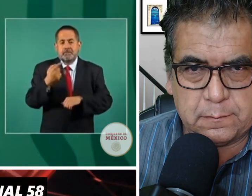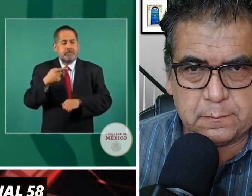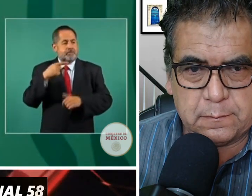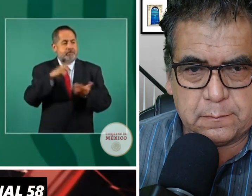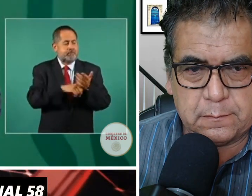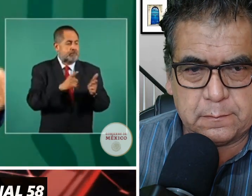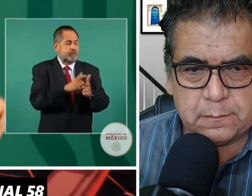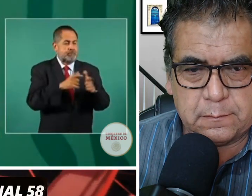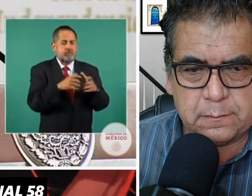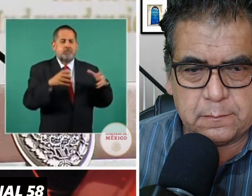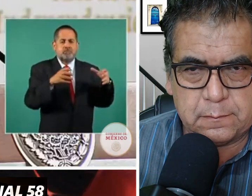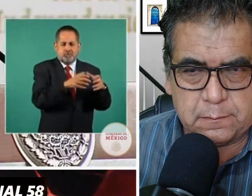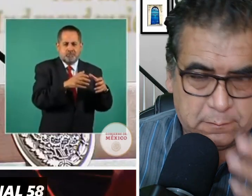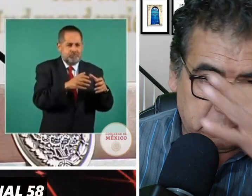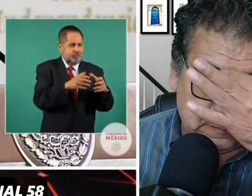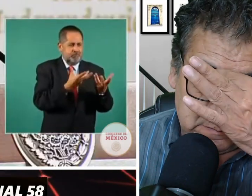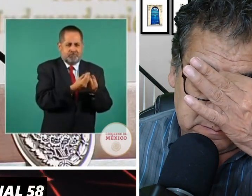bloque conservador